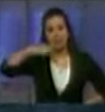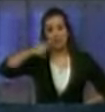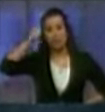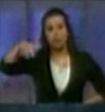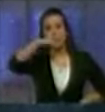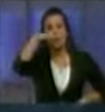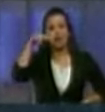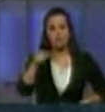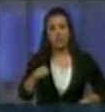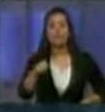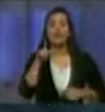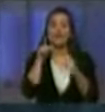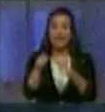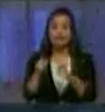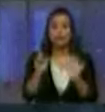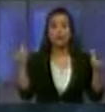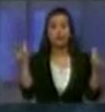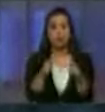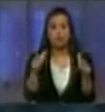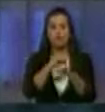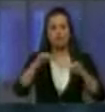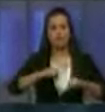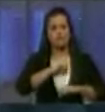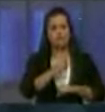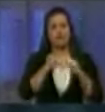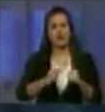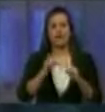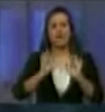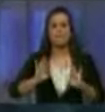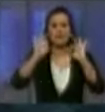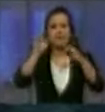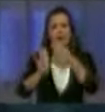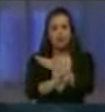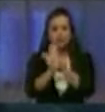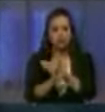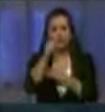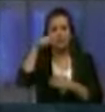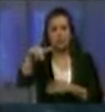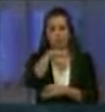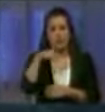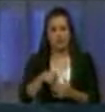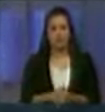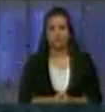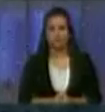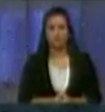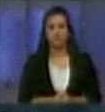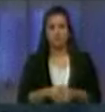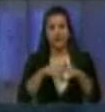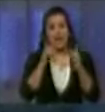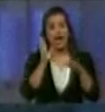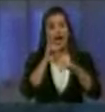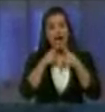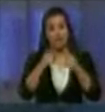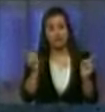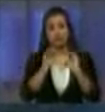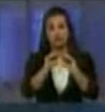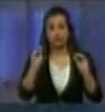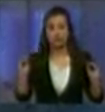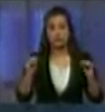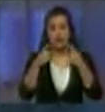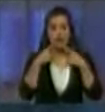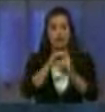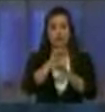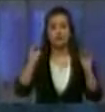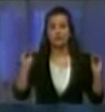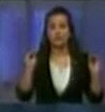del Pueblo, que es un cuerpo de fuerza especial de protección del pueblo de la Guardia Nacional Bolivariana. Así que anuncio esto, he nombrado a este